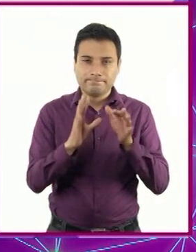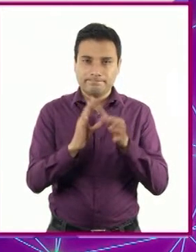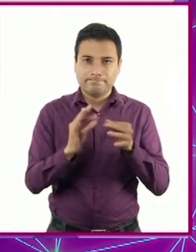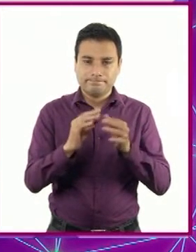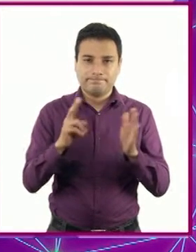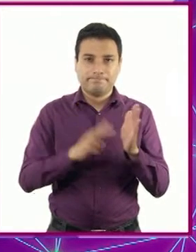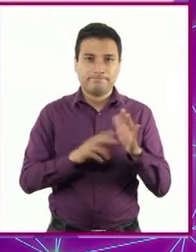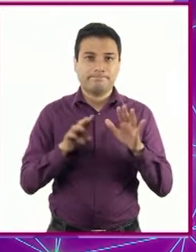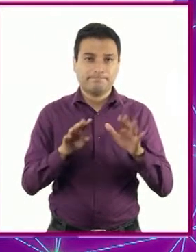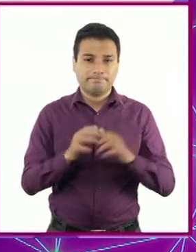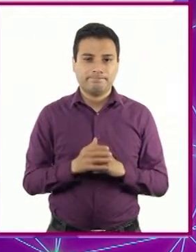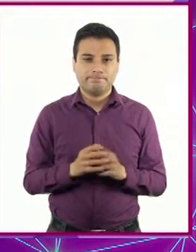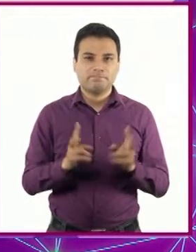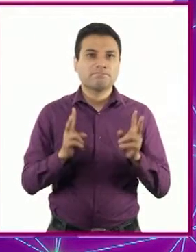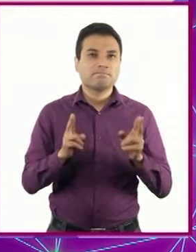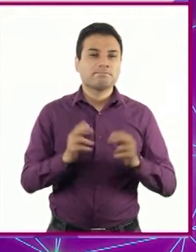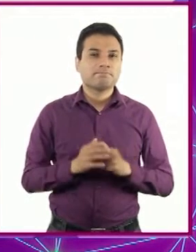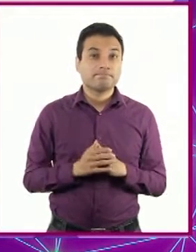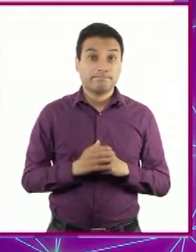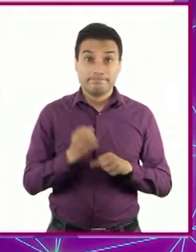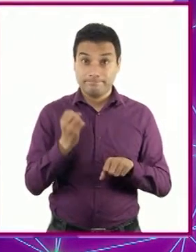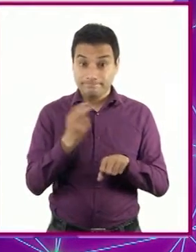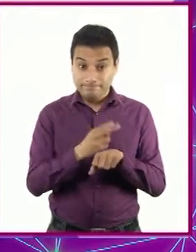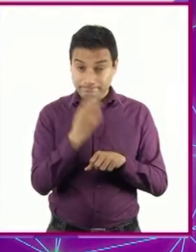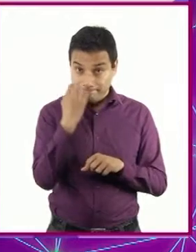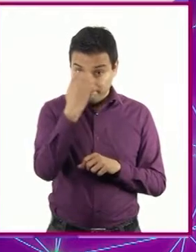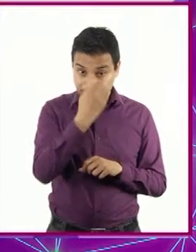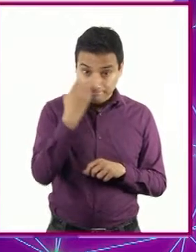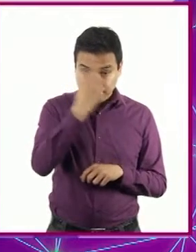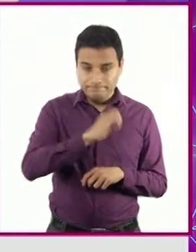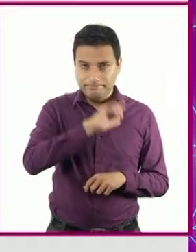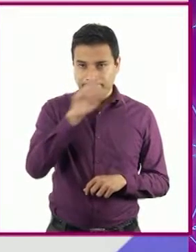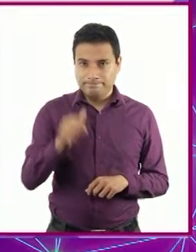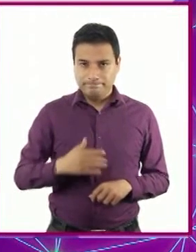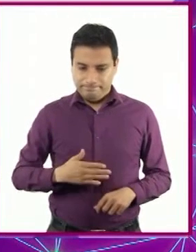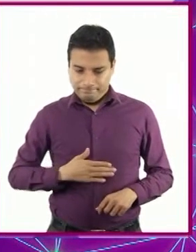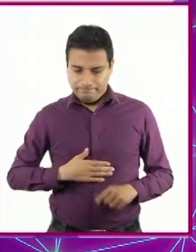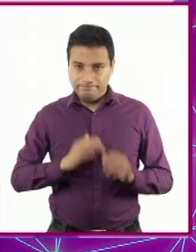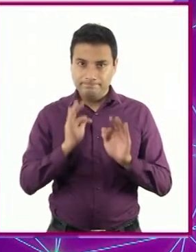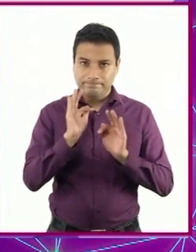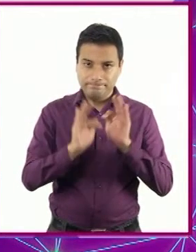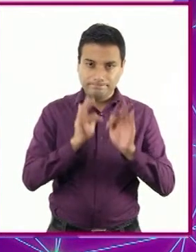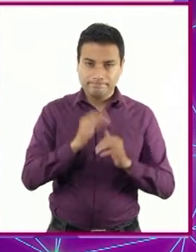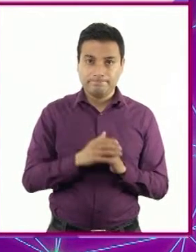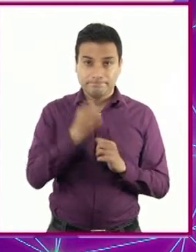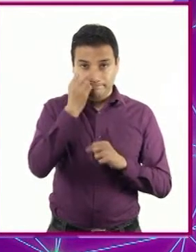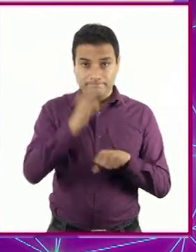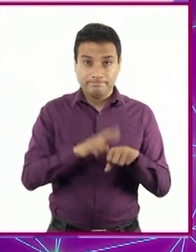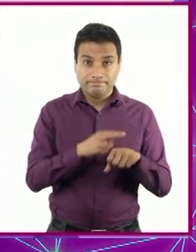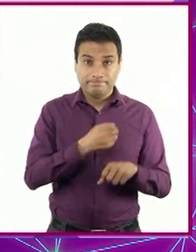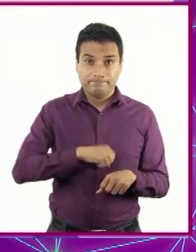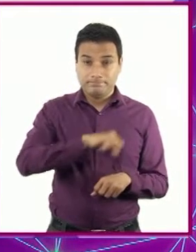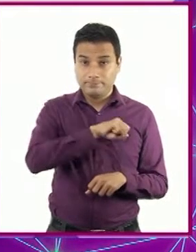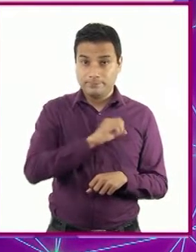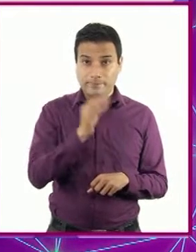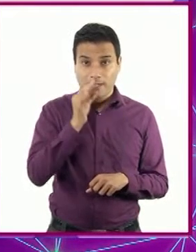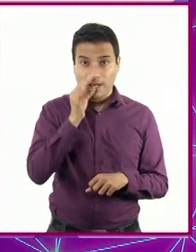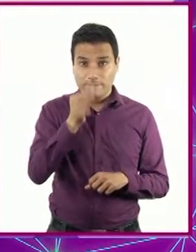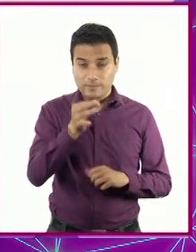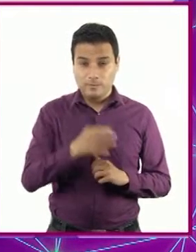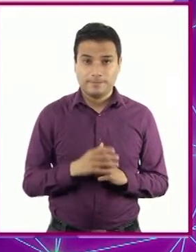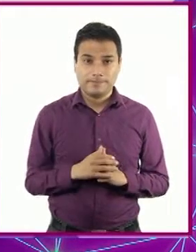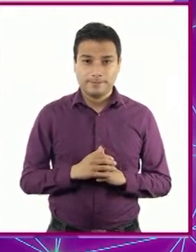tema diagnóstico temprano y tratamiento del cáncer gastrointestinal. La Secretaría de Salud informa que la